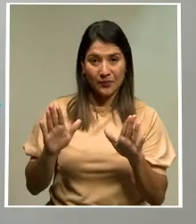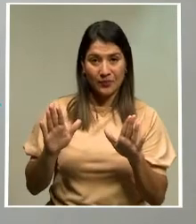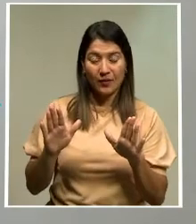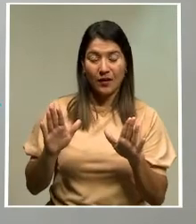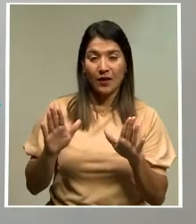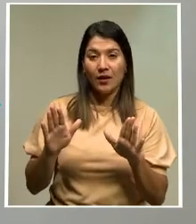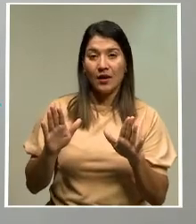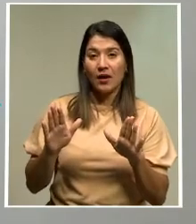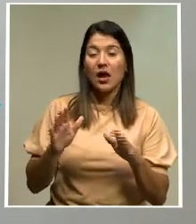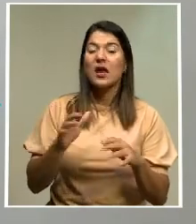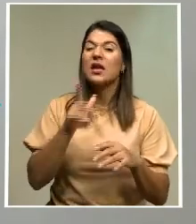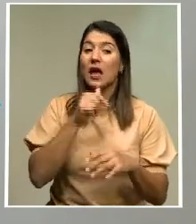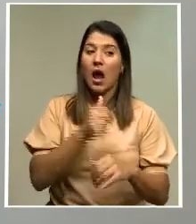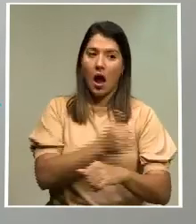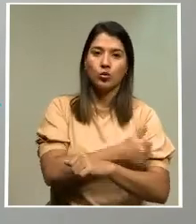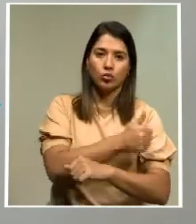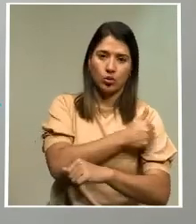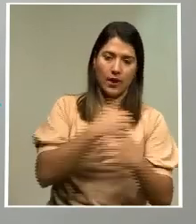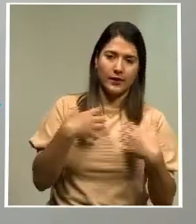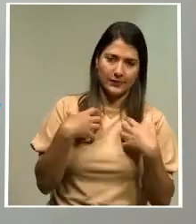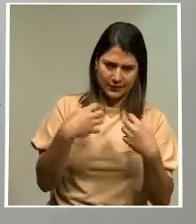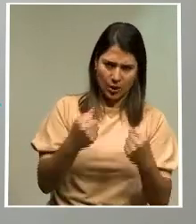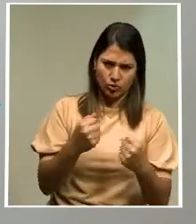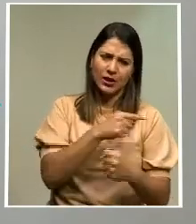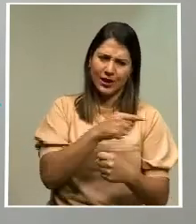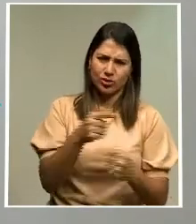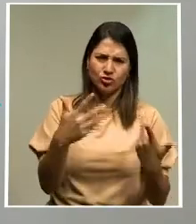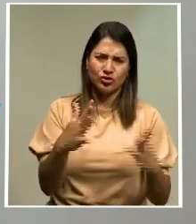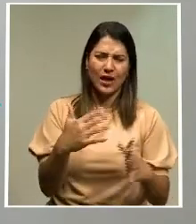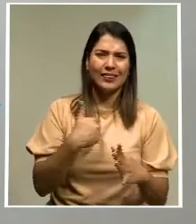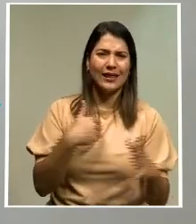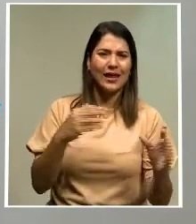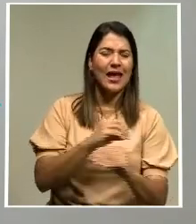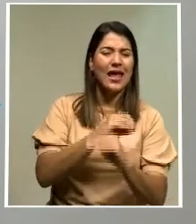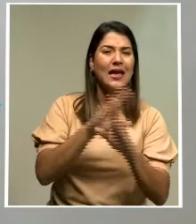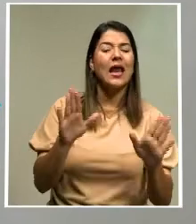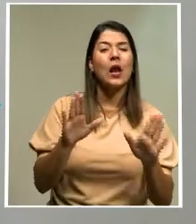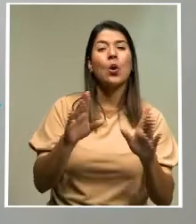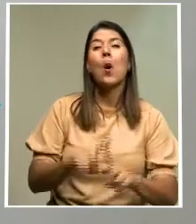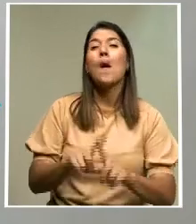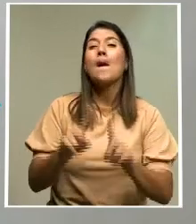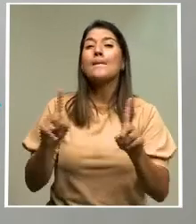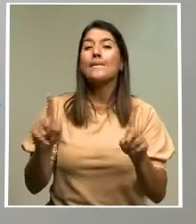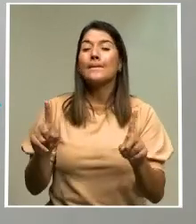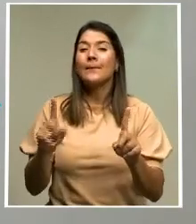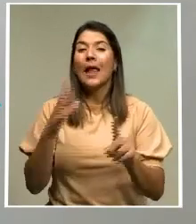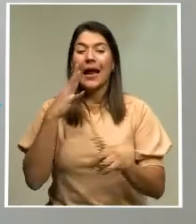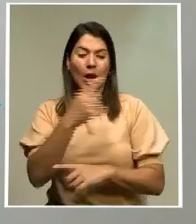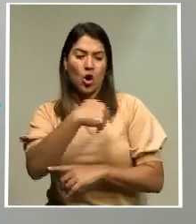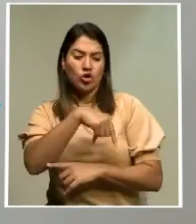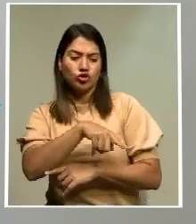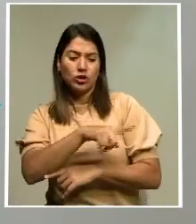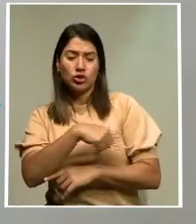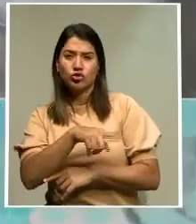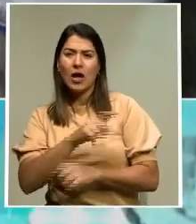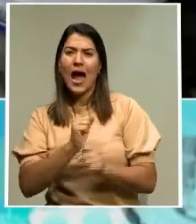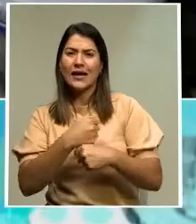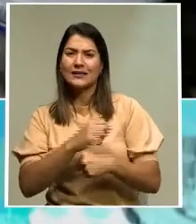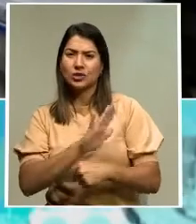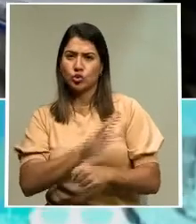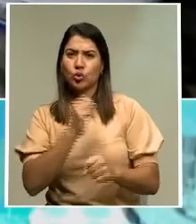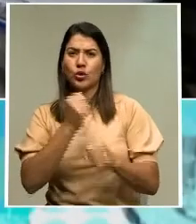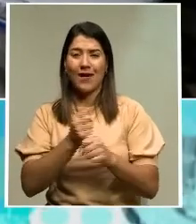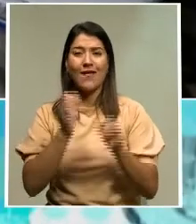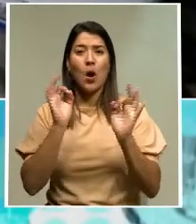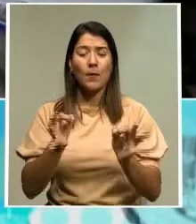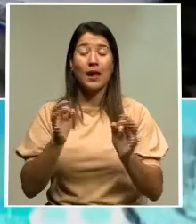no solamente las autoridades de salud, que creo que la tienen clara, me parece que lo han hecho bastante bien, pero sobre